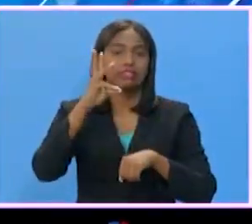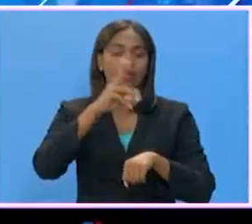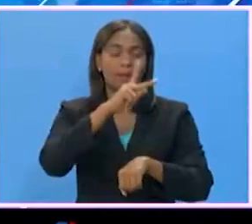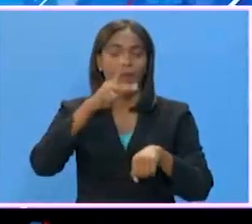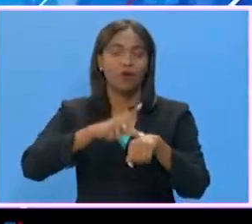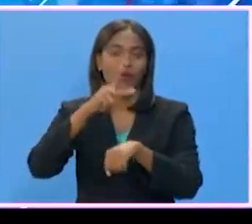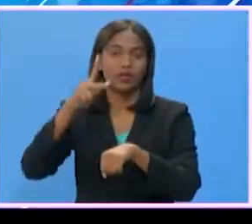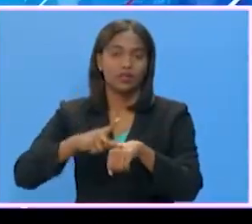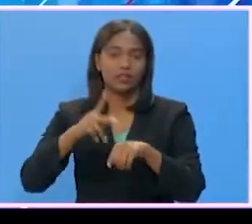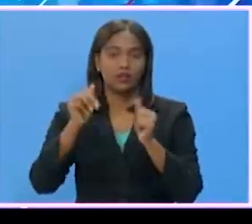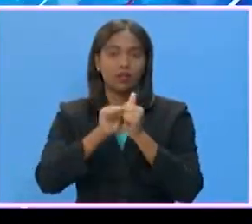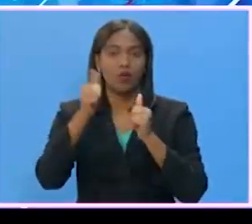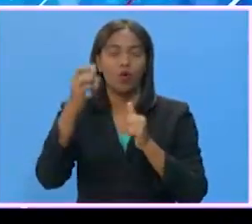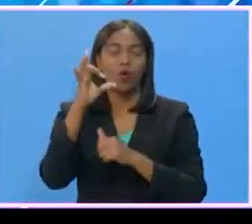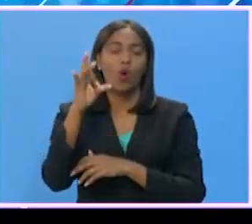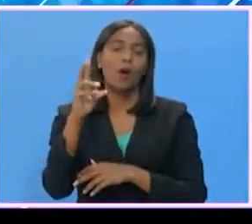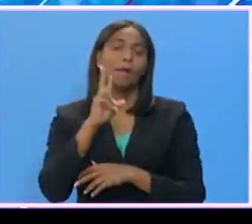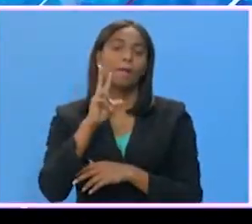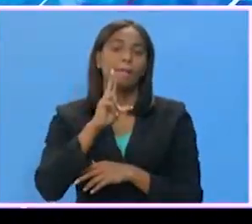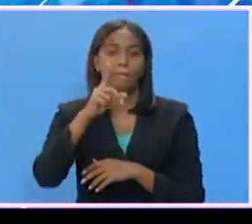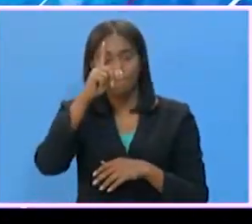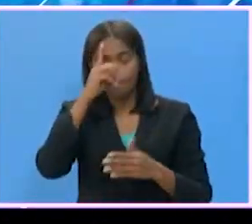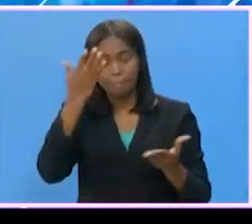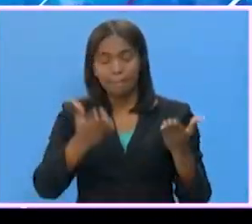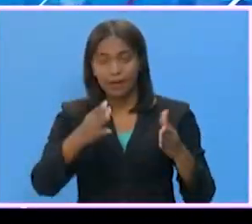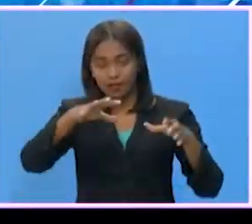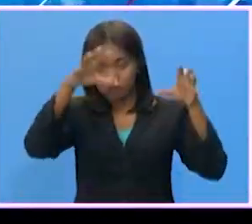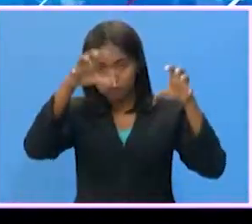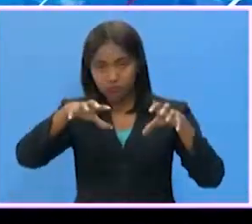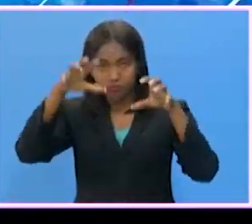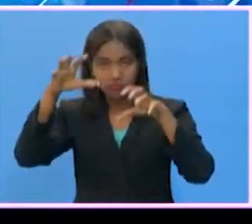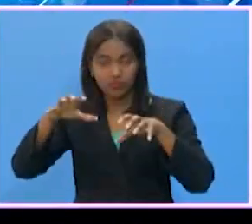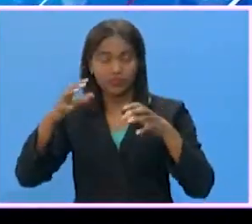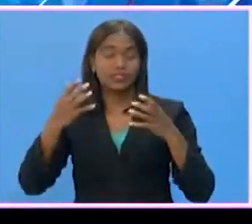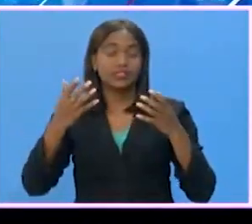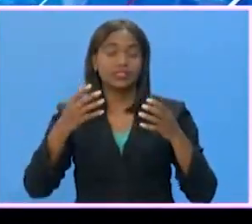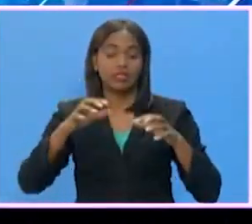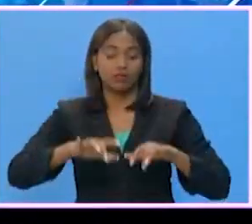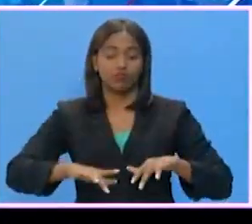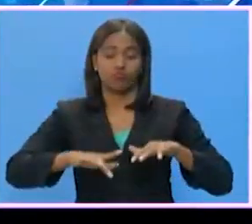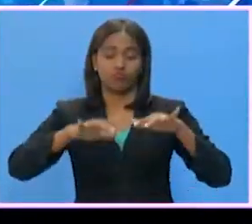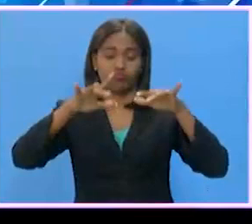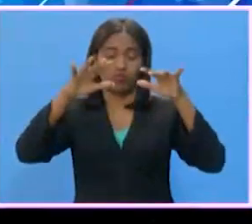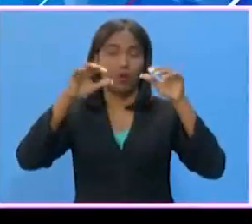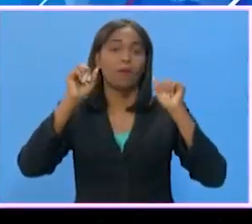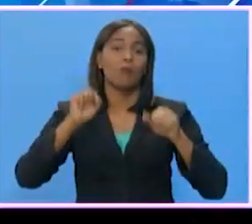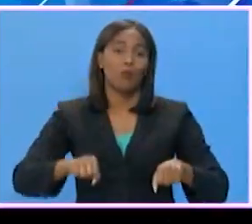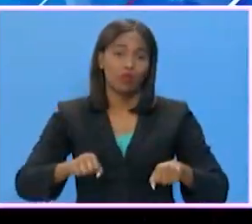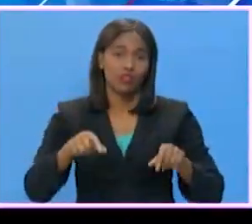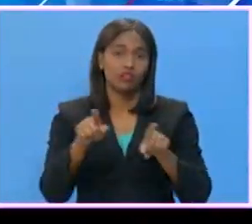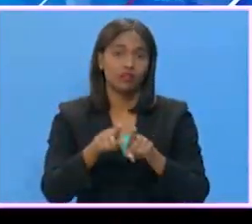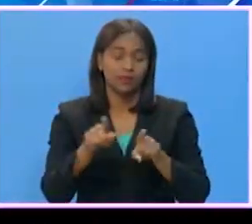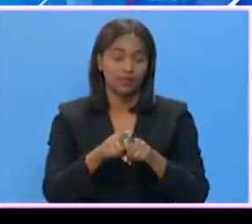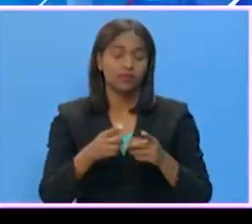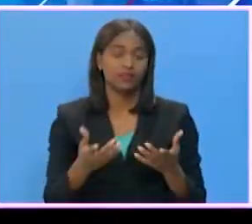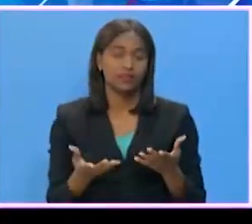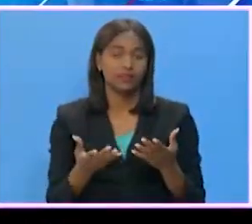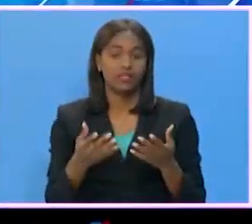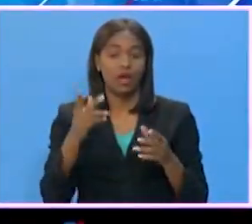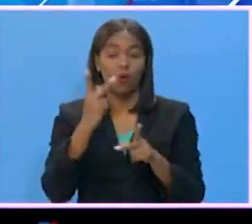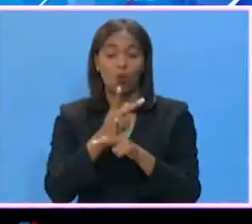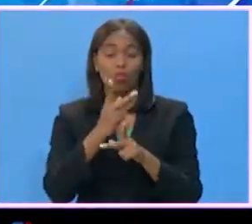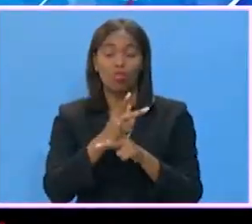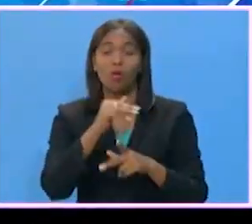alerta amarilla y 8 en verde por posibles inundaciones repentinas urbanas y rurales, además de crecidas de ríos, arroyos